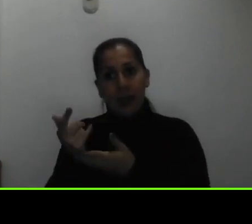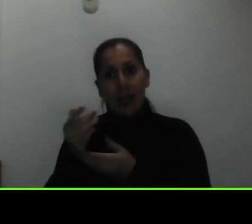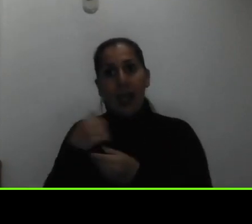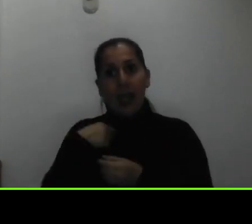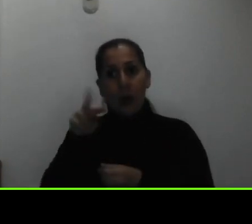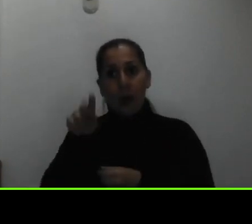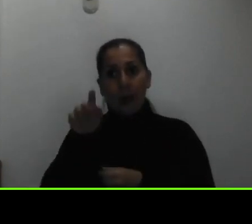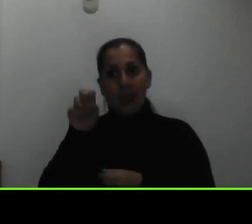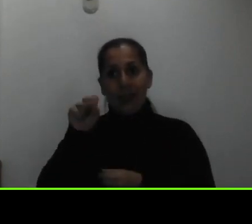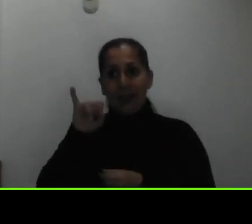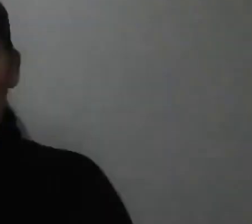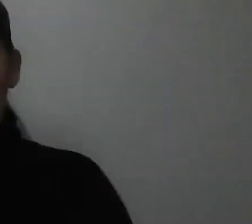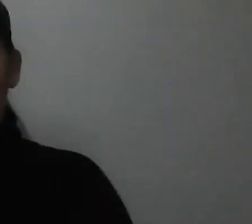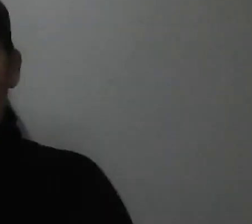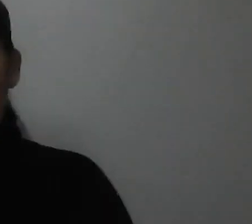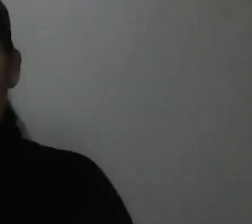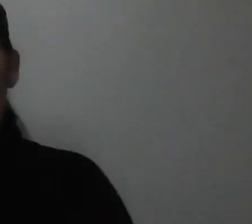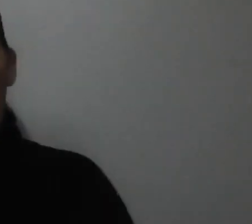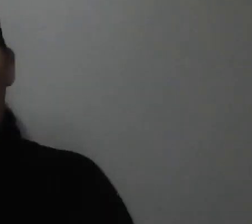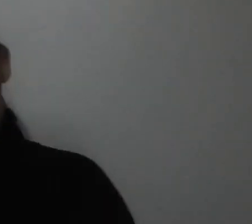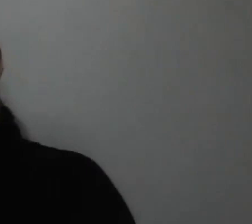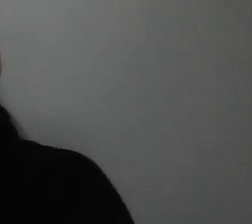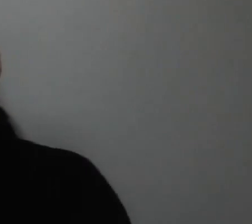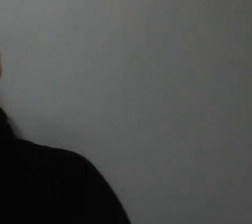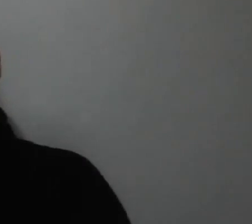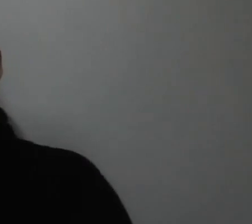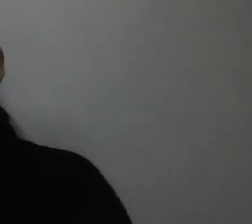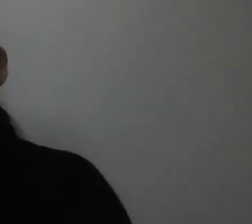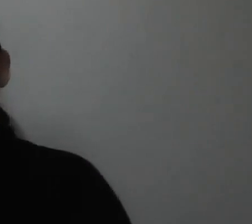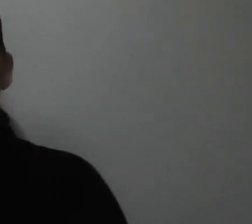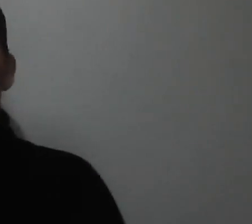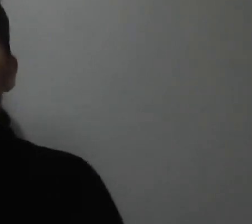Silvia y para ver qué otras preguntas hay